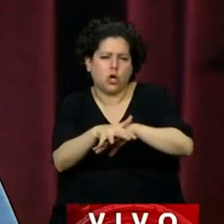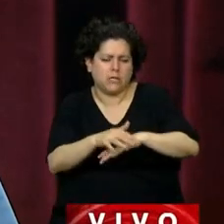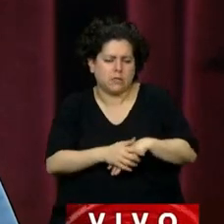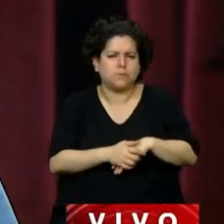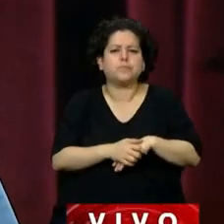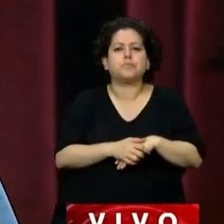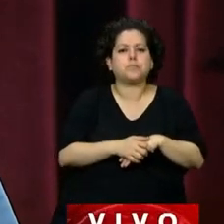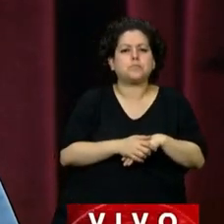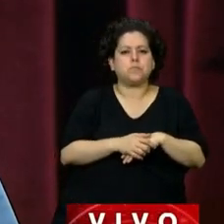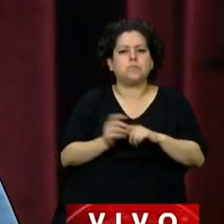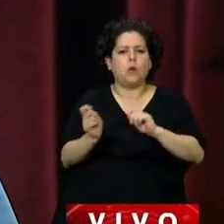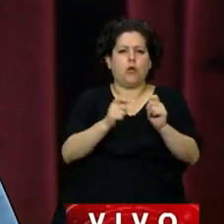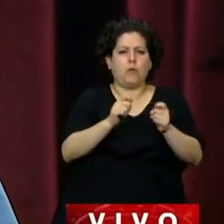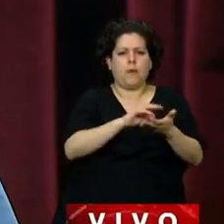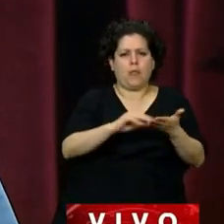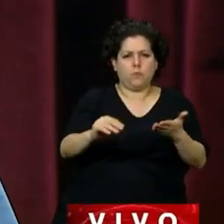Diputada Antola tiene uso de la palabra.